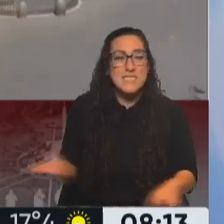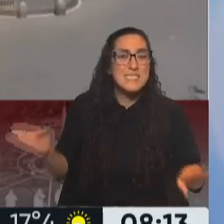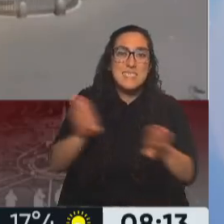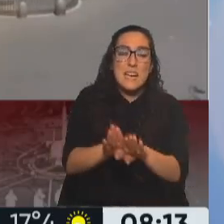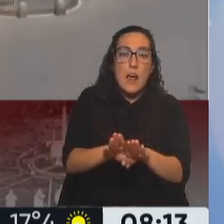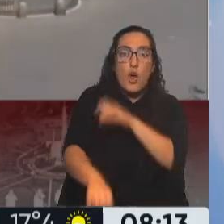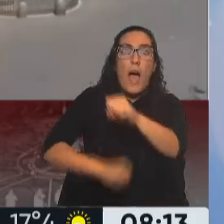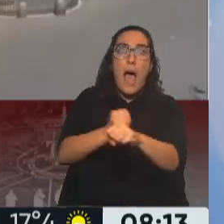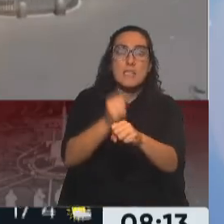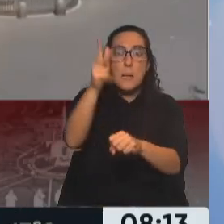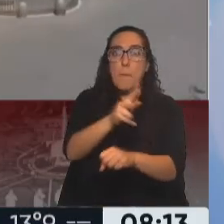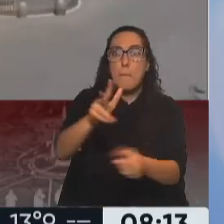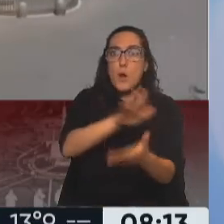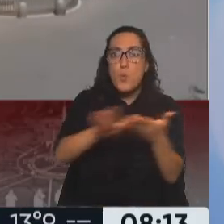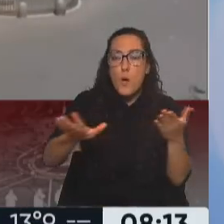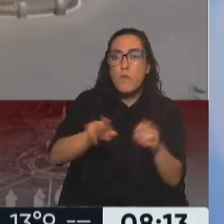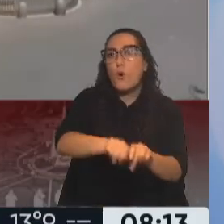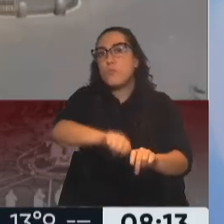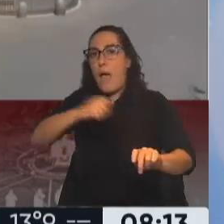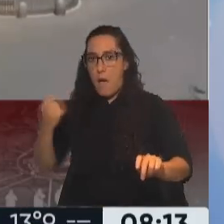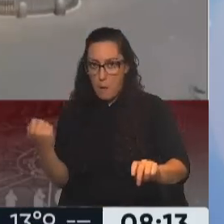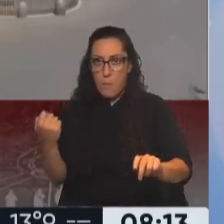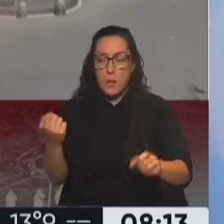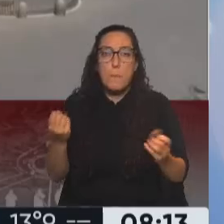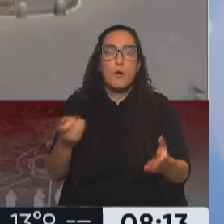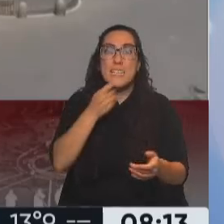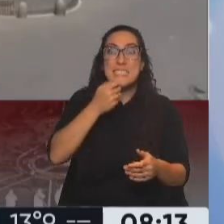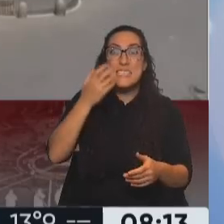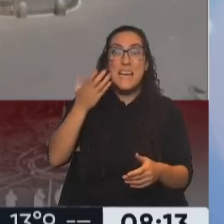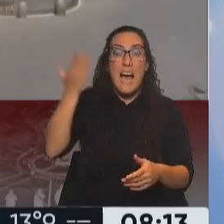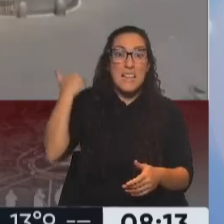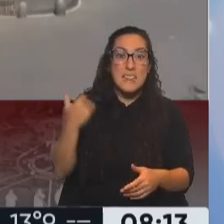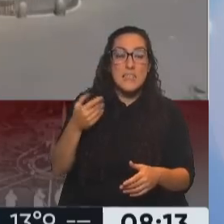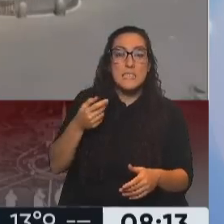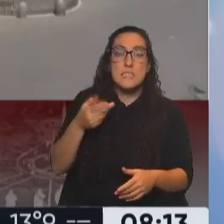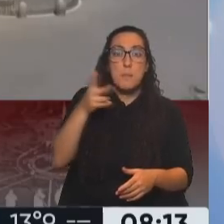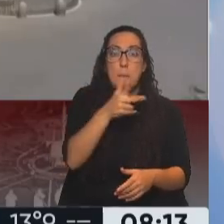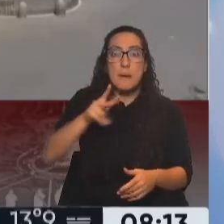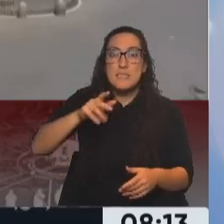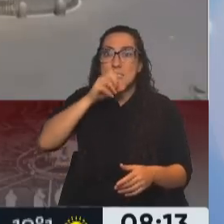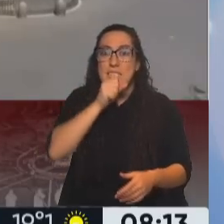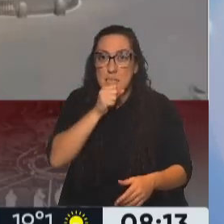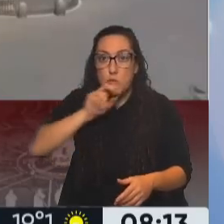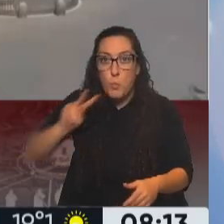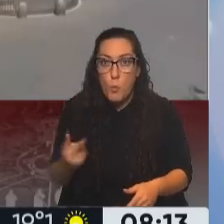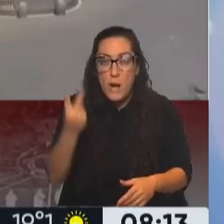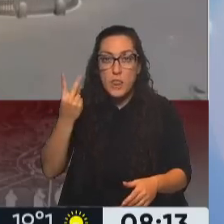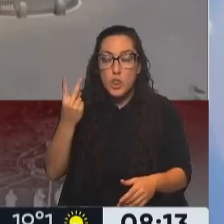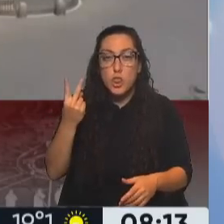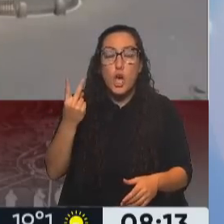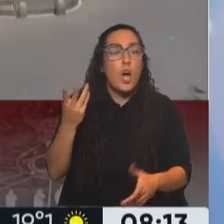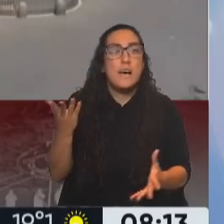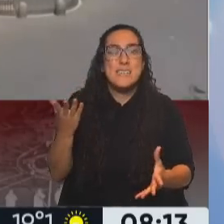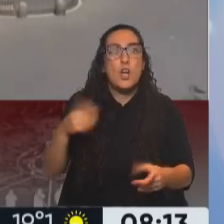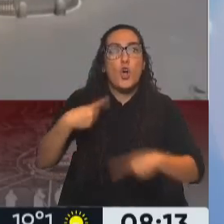nuevo Papa. ¿Por qué? Porque el Papa que ha muerto, si deja algo que era reservado, el que lo puede ver es el que lo continúa